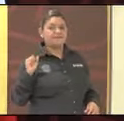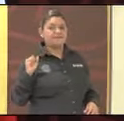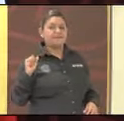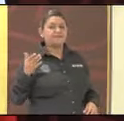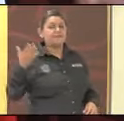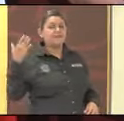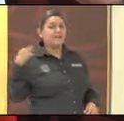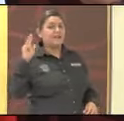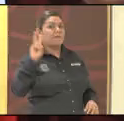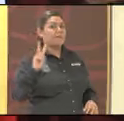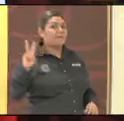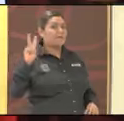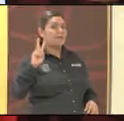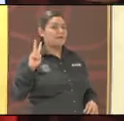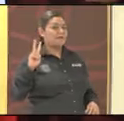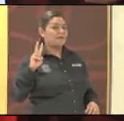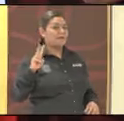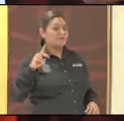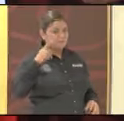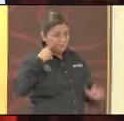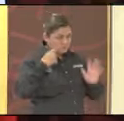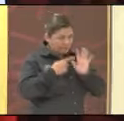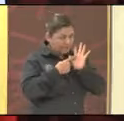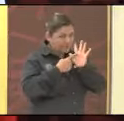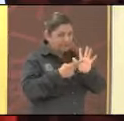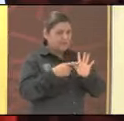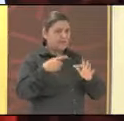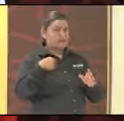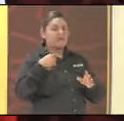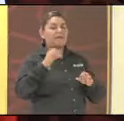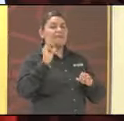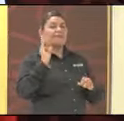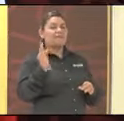El viernes tuvimos la sesión. Váyanse a mi página.